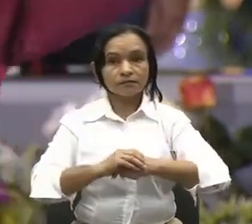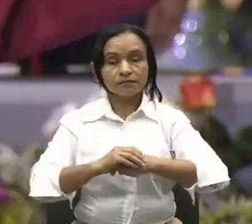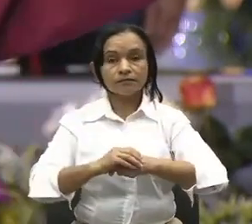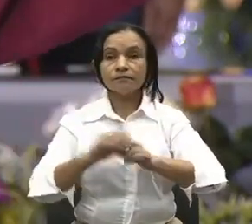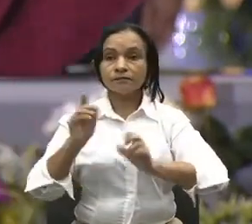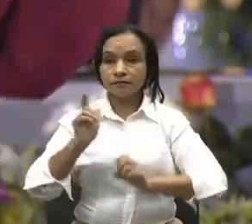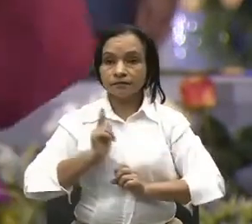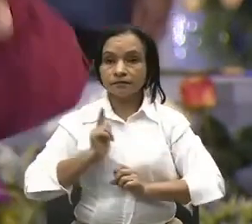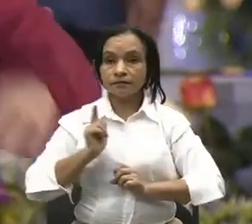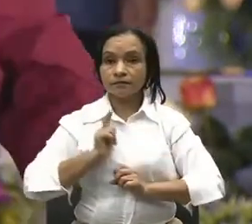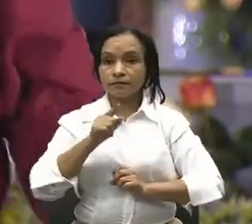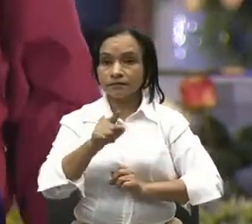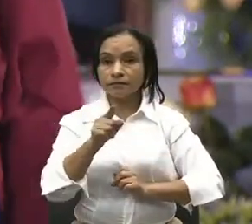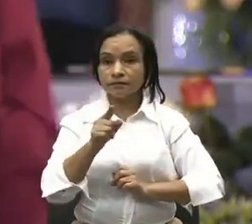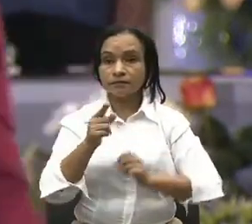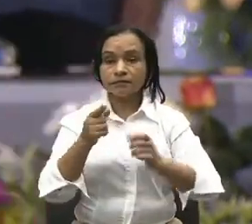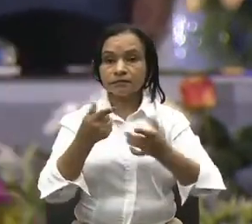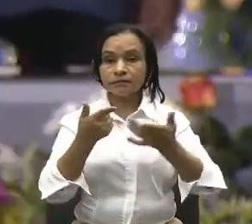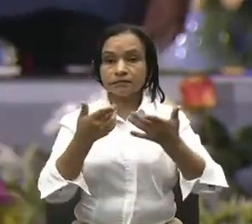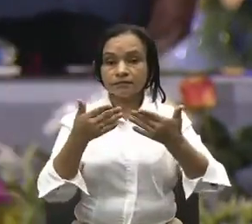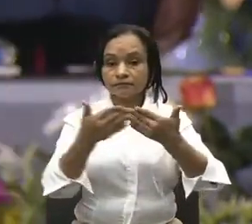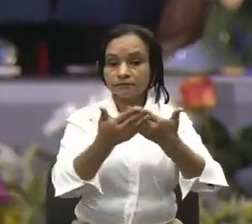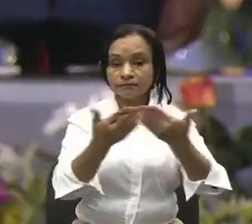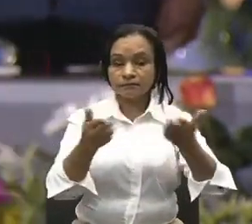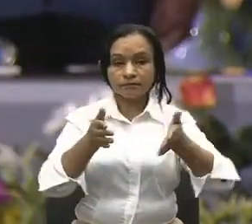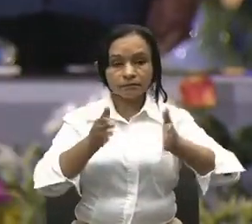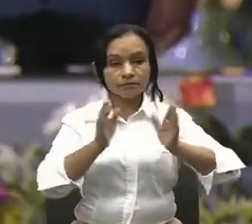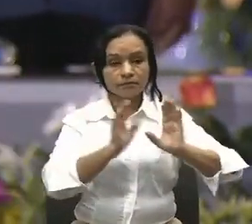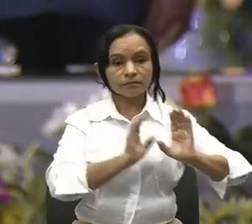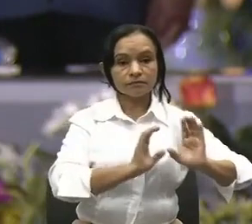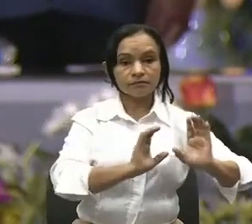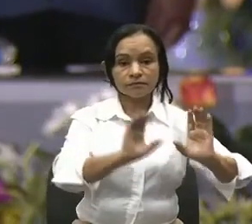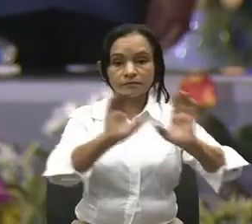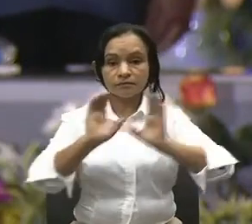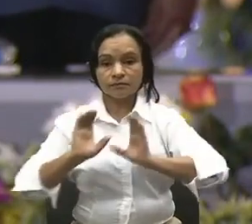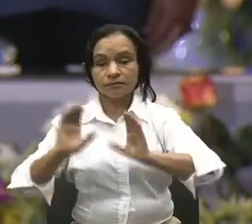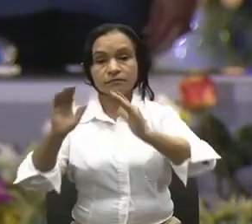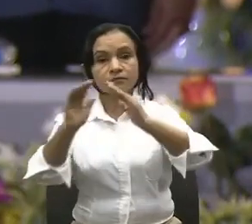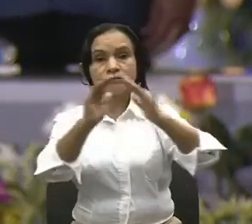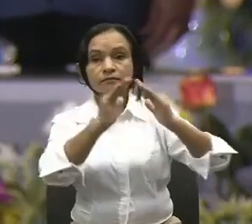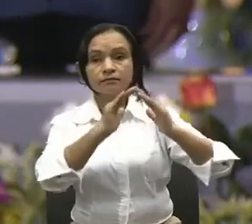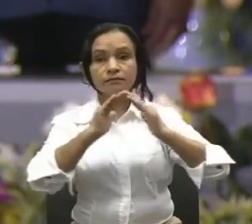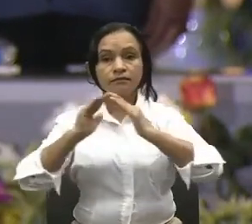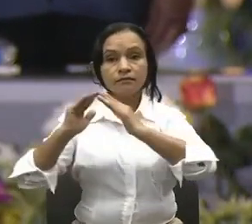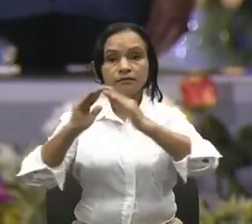Tenían trancadas las calles, las ciudades,